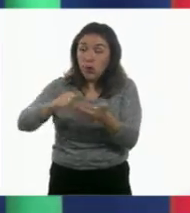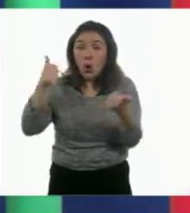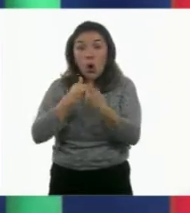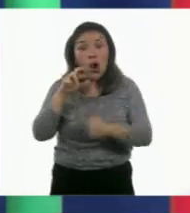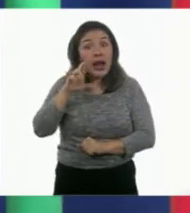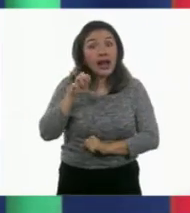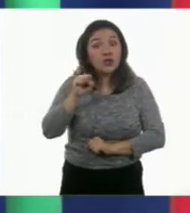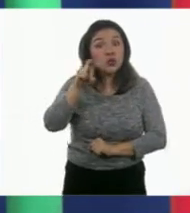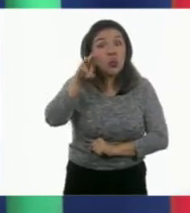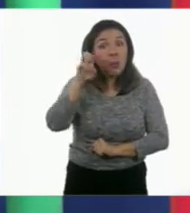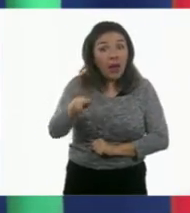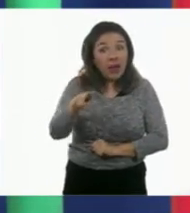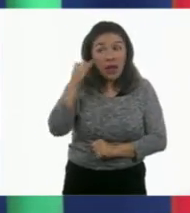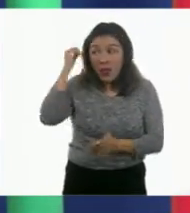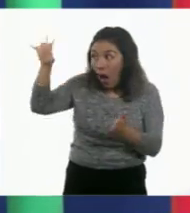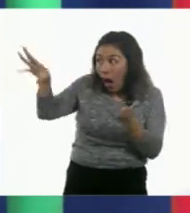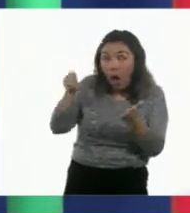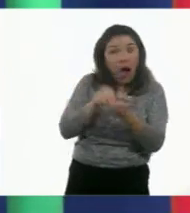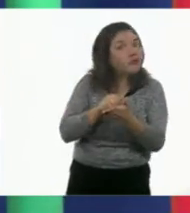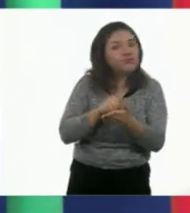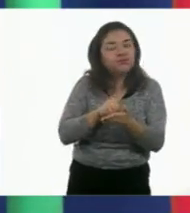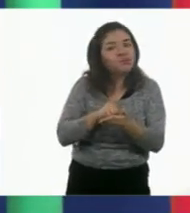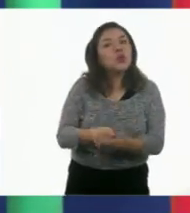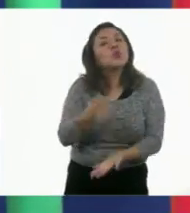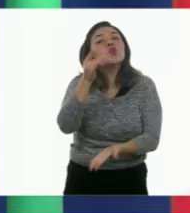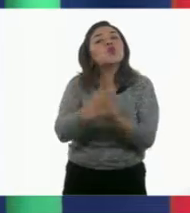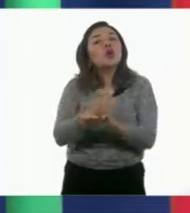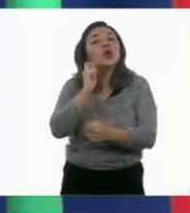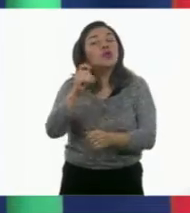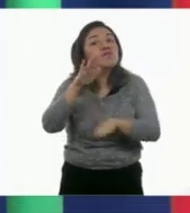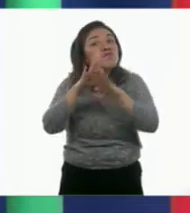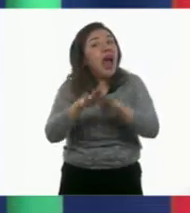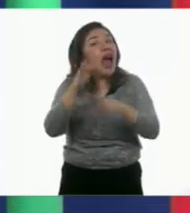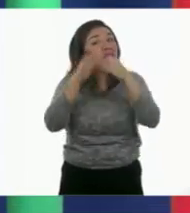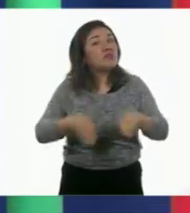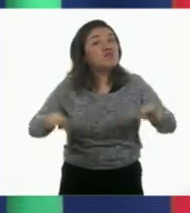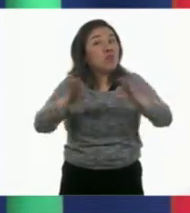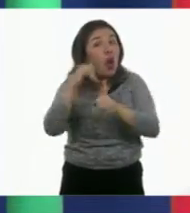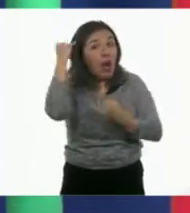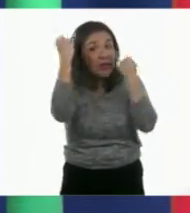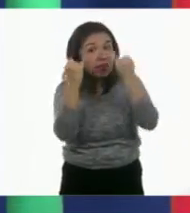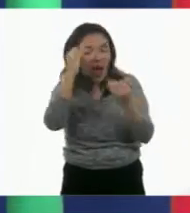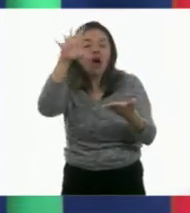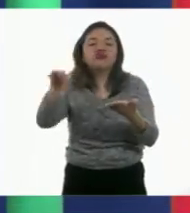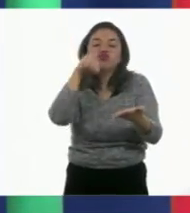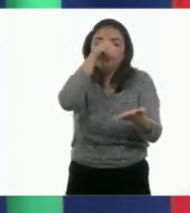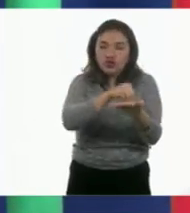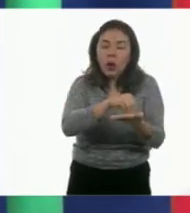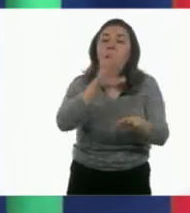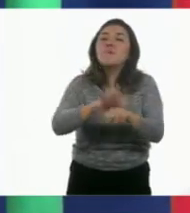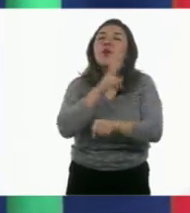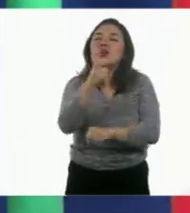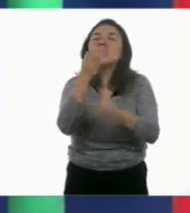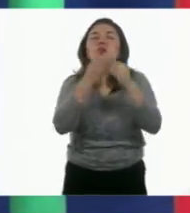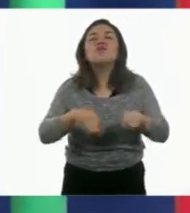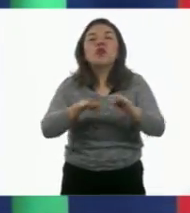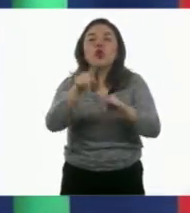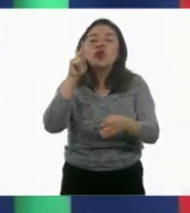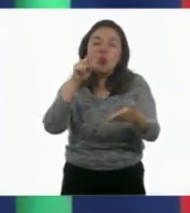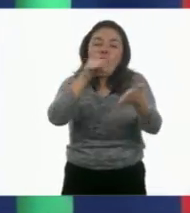resumen, solo se escriben las ideas principales. Por eso es importante